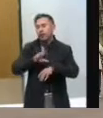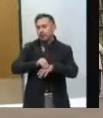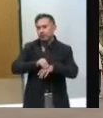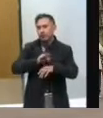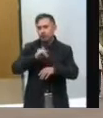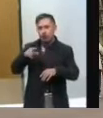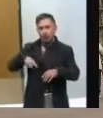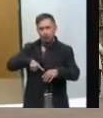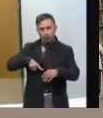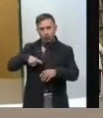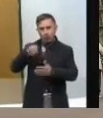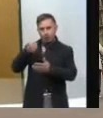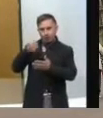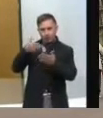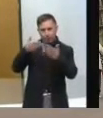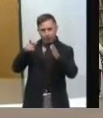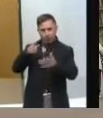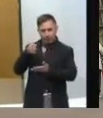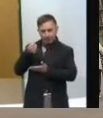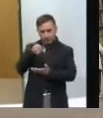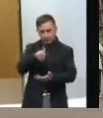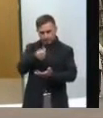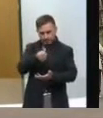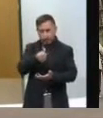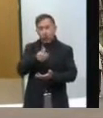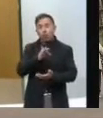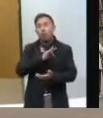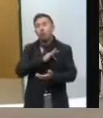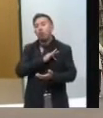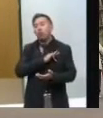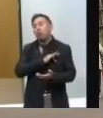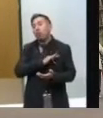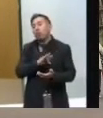financiamiento público, en el que se puede sancionar